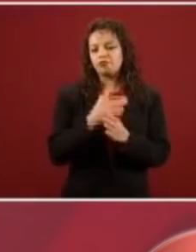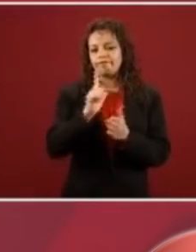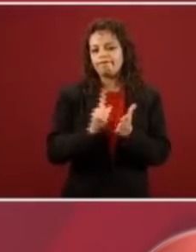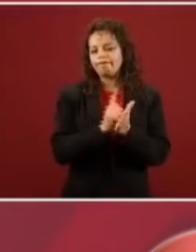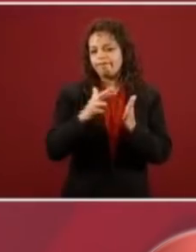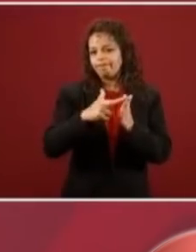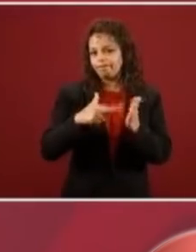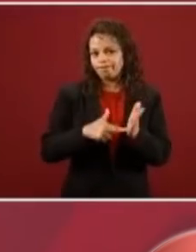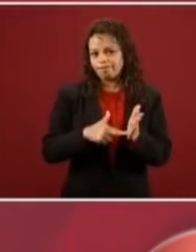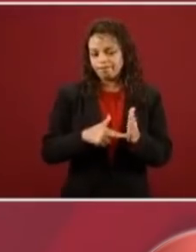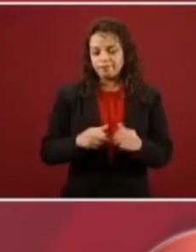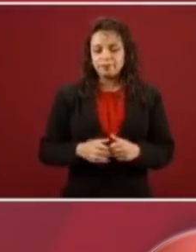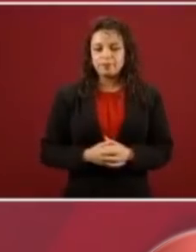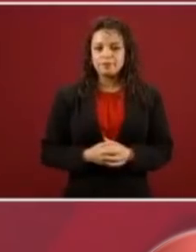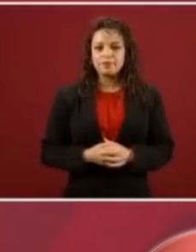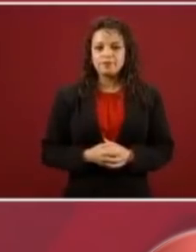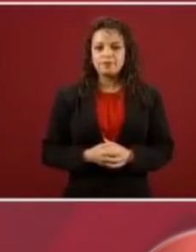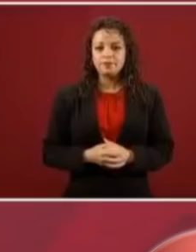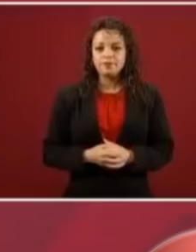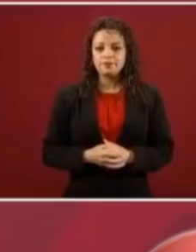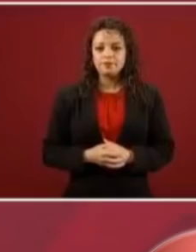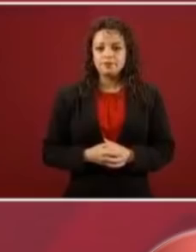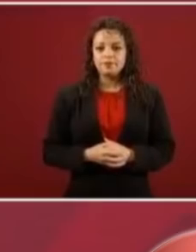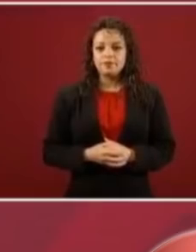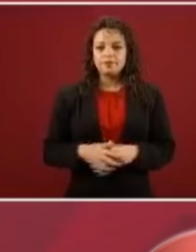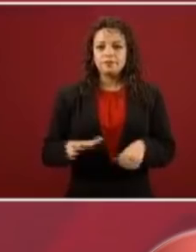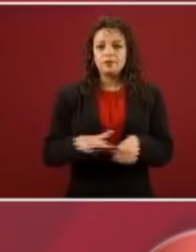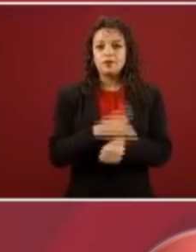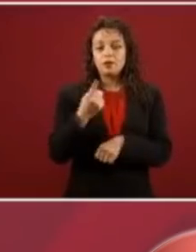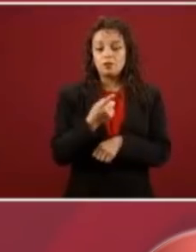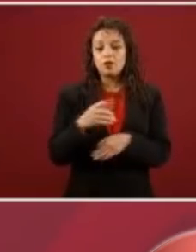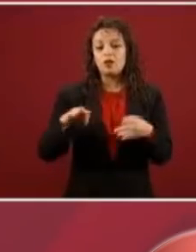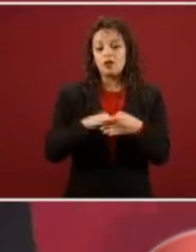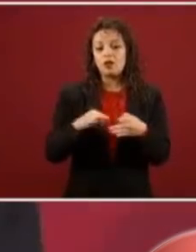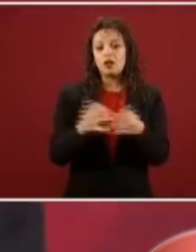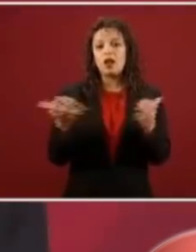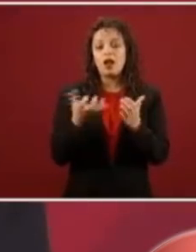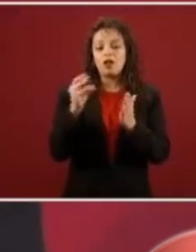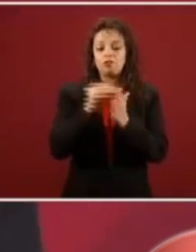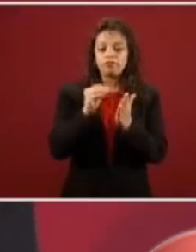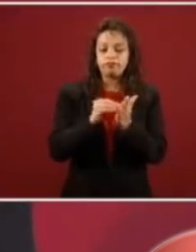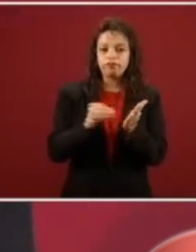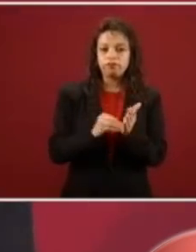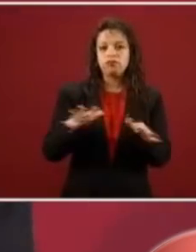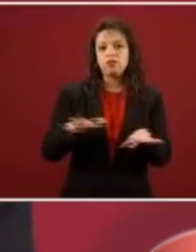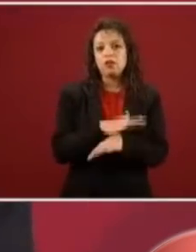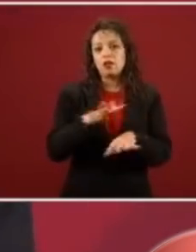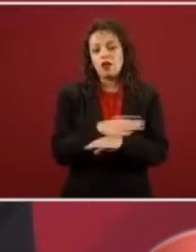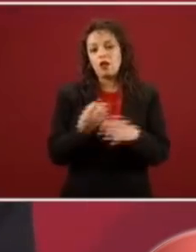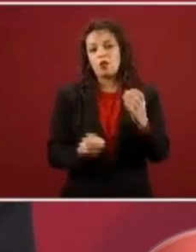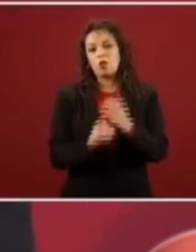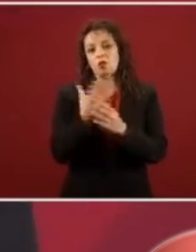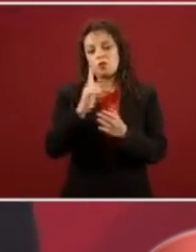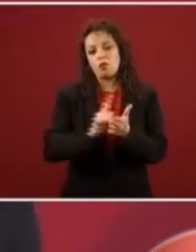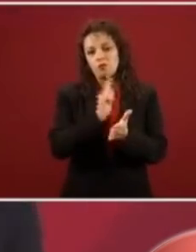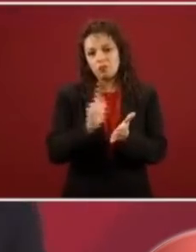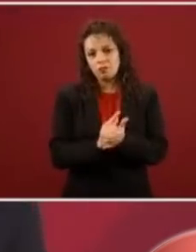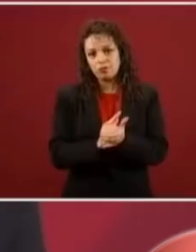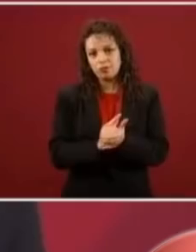porque se la han pasado también haciendo reformas electorales. Cada sexenio una nueva reforma